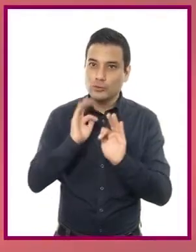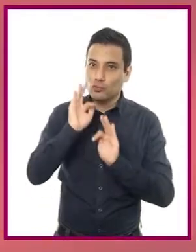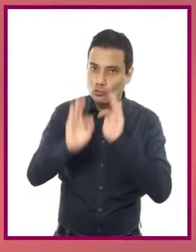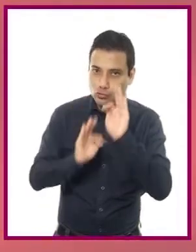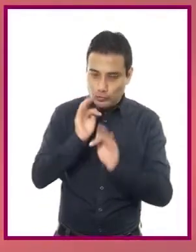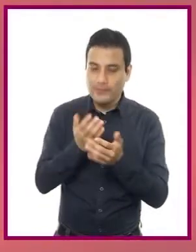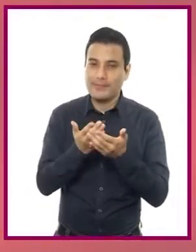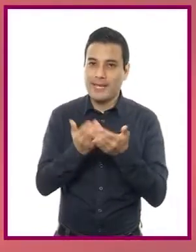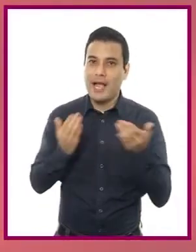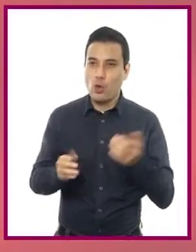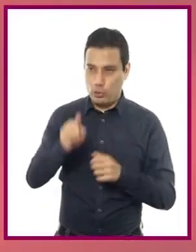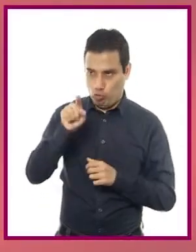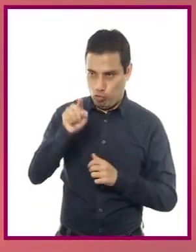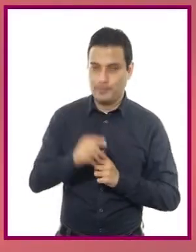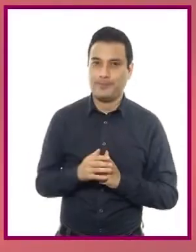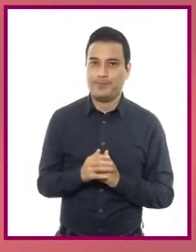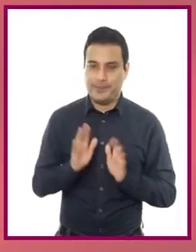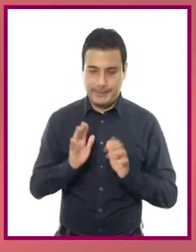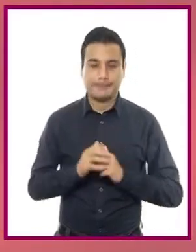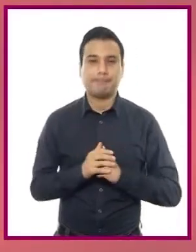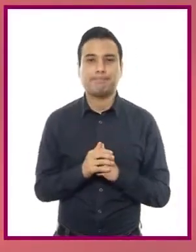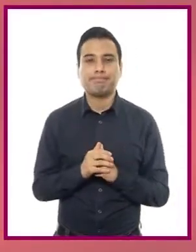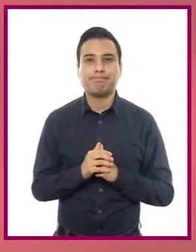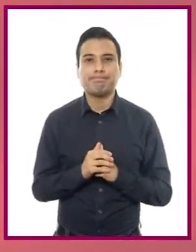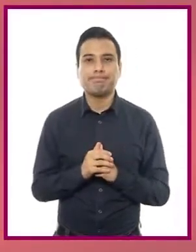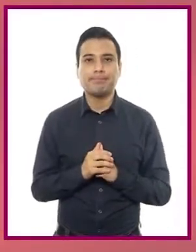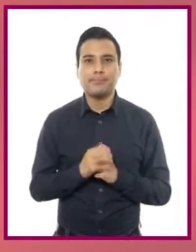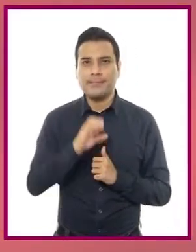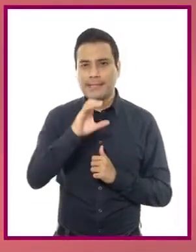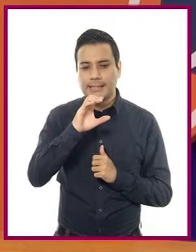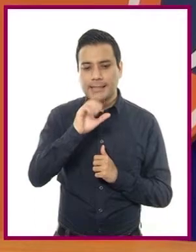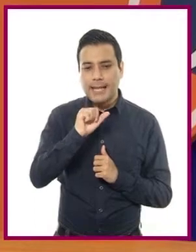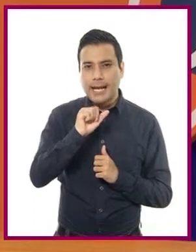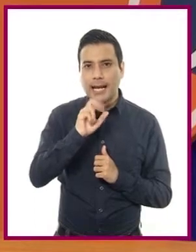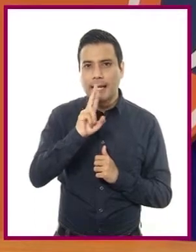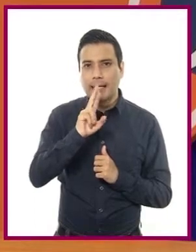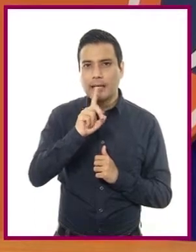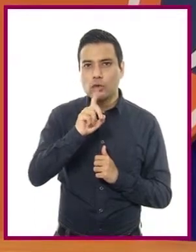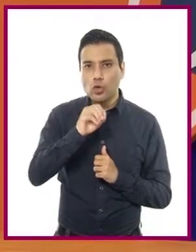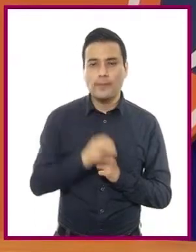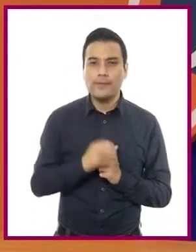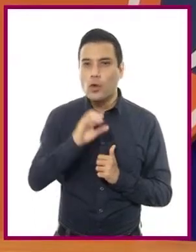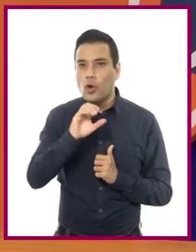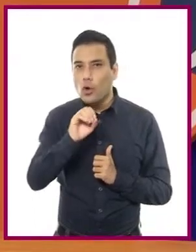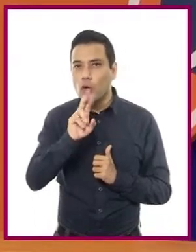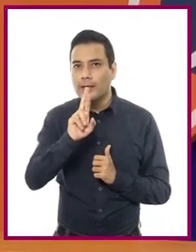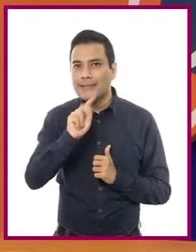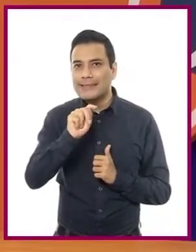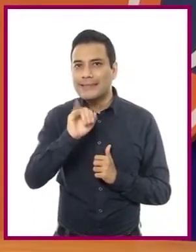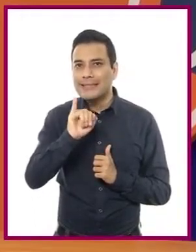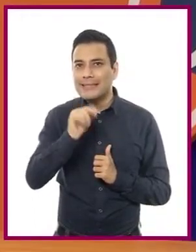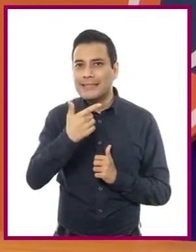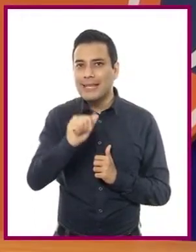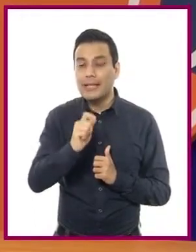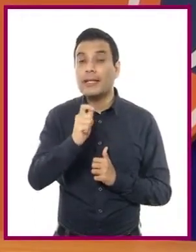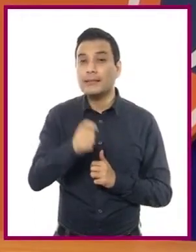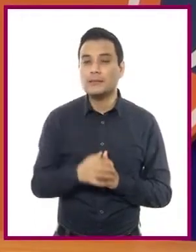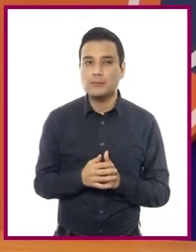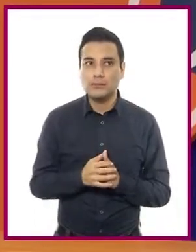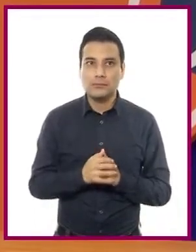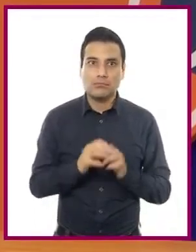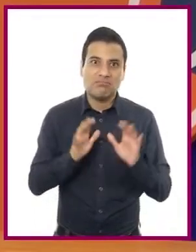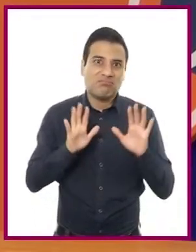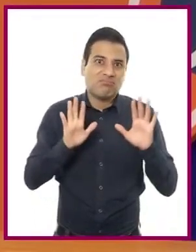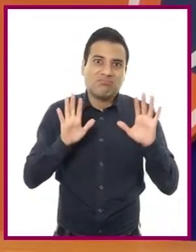ti. ¿Qué representa el cardo y ortiga? Ay, la verdad no sé,